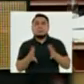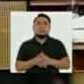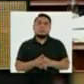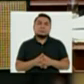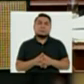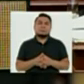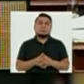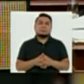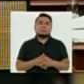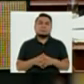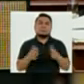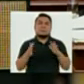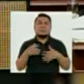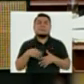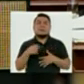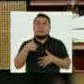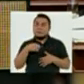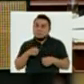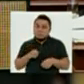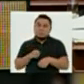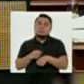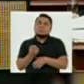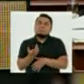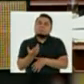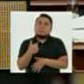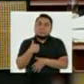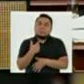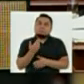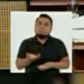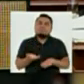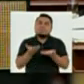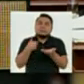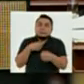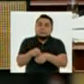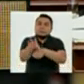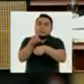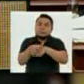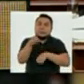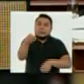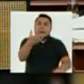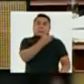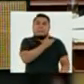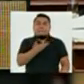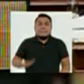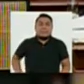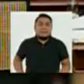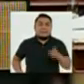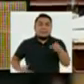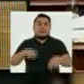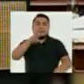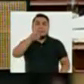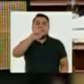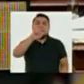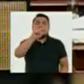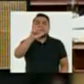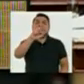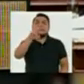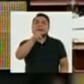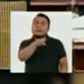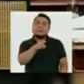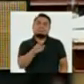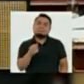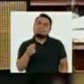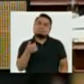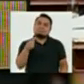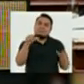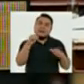asumir este encargo porque es impopular porque congreso es impopular porque los políticos todos somos impopulares y